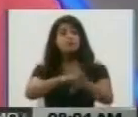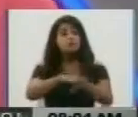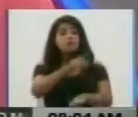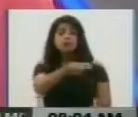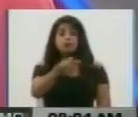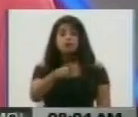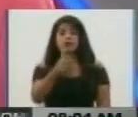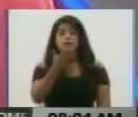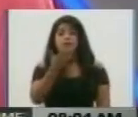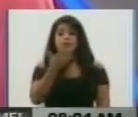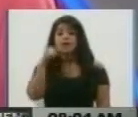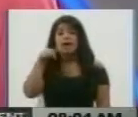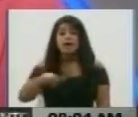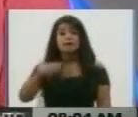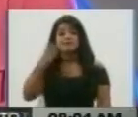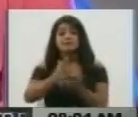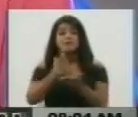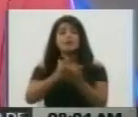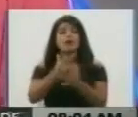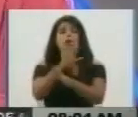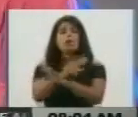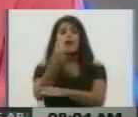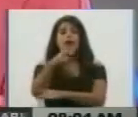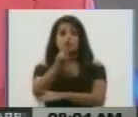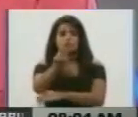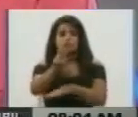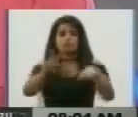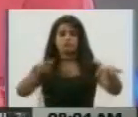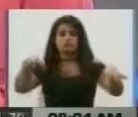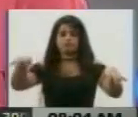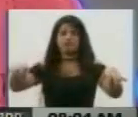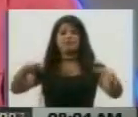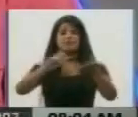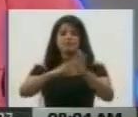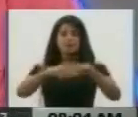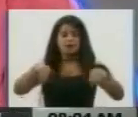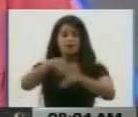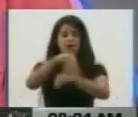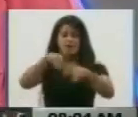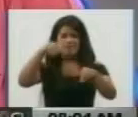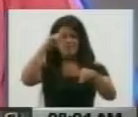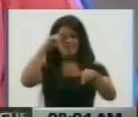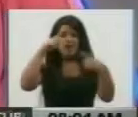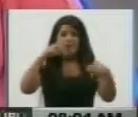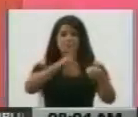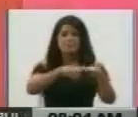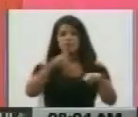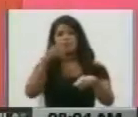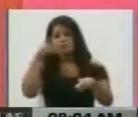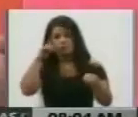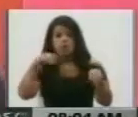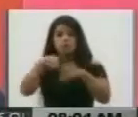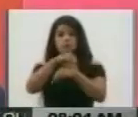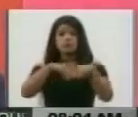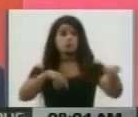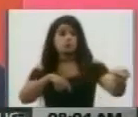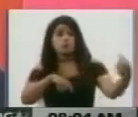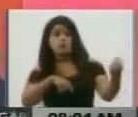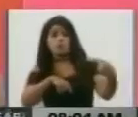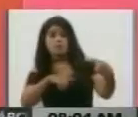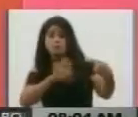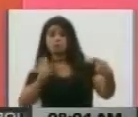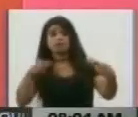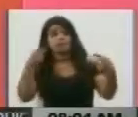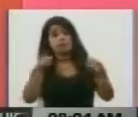ajedrez tiene dos jugadores, que en el ajedrez no juegan solo las blancas, también juegan las negras. ¿Y cómo ha cambiado el panorama, Ernesto, aprovechando otro libro tuyo,